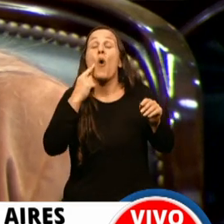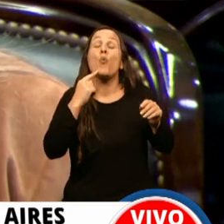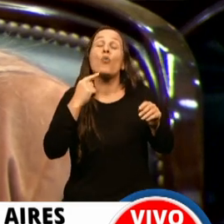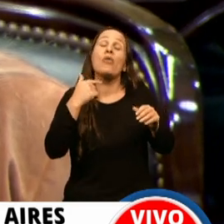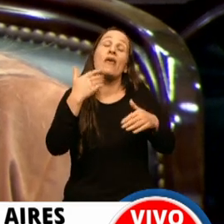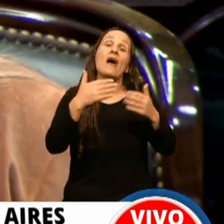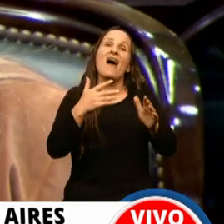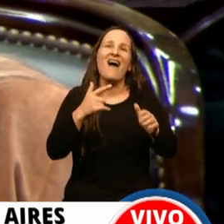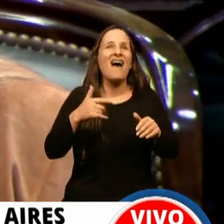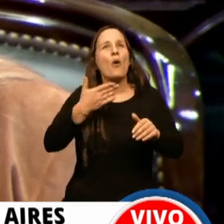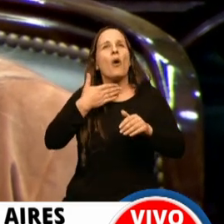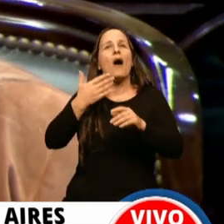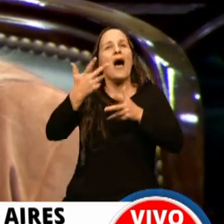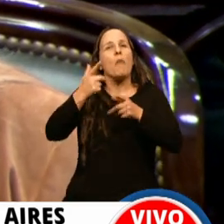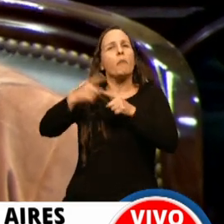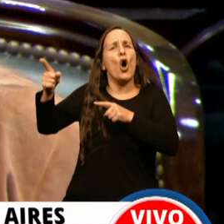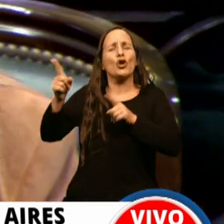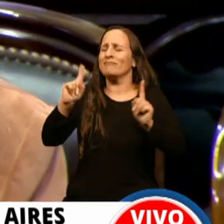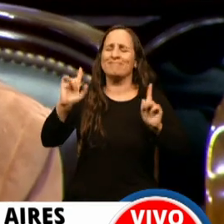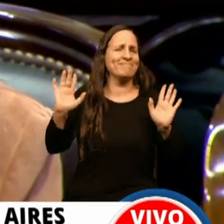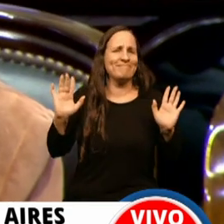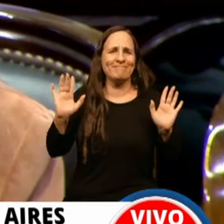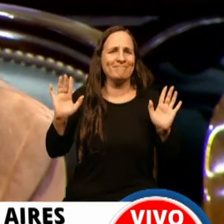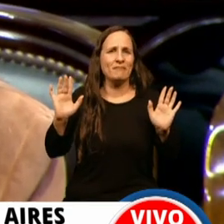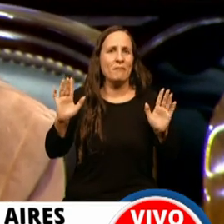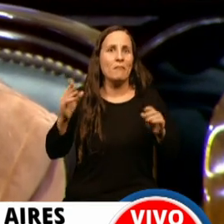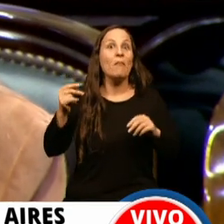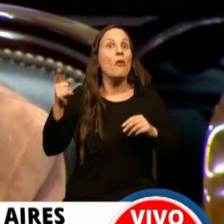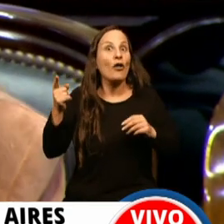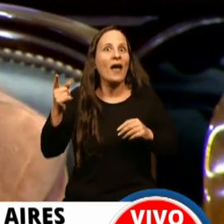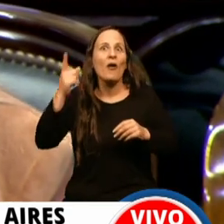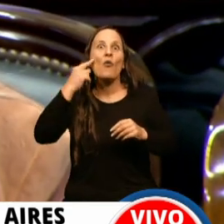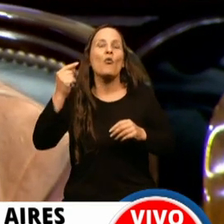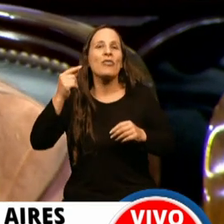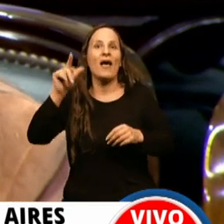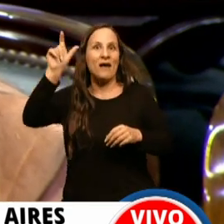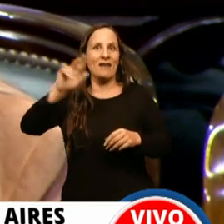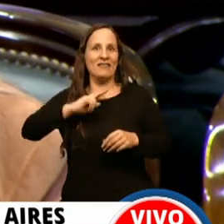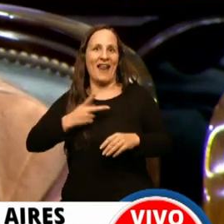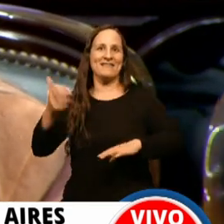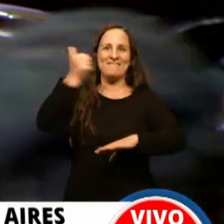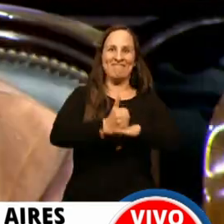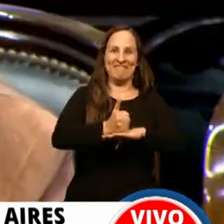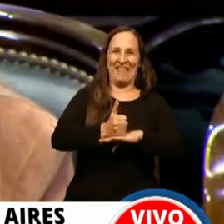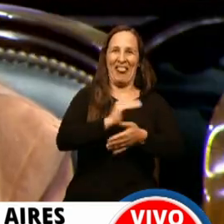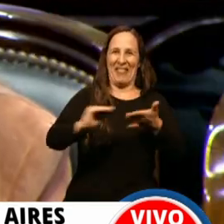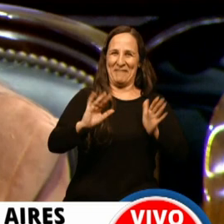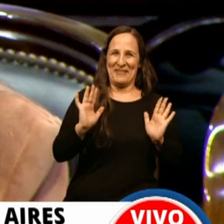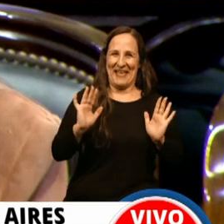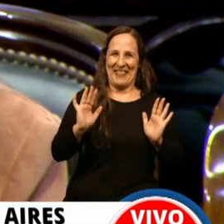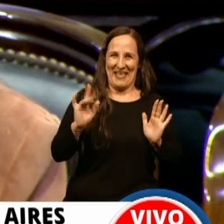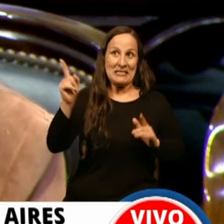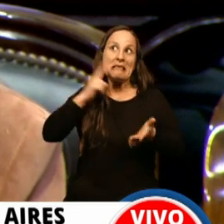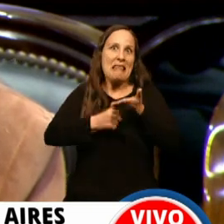voz porque una de ellas estén sentadas aquí si así lo eligen para tener voz